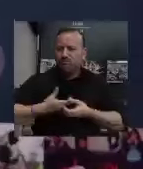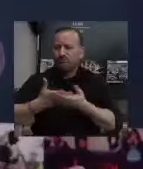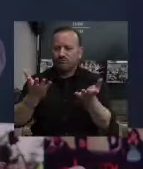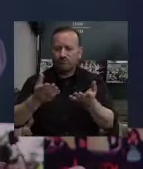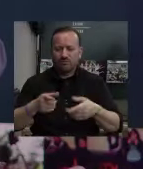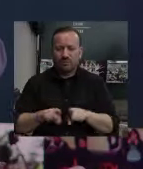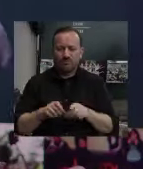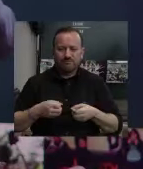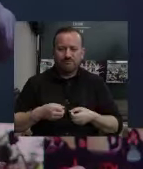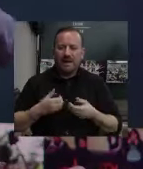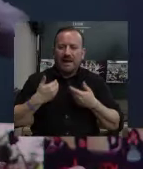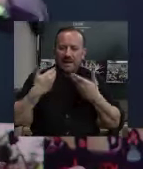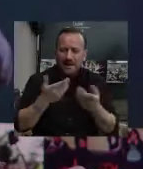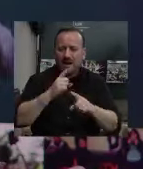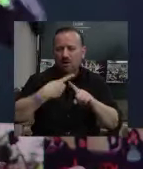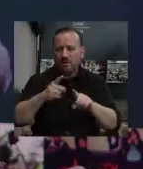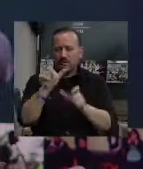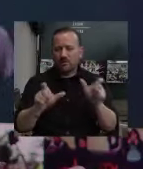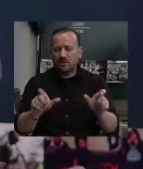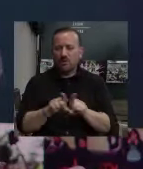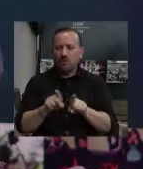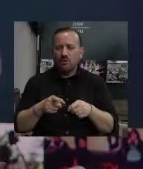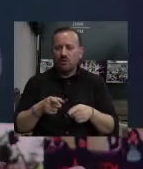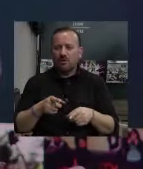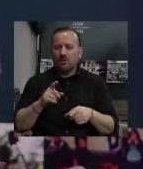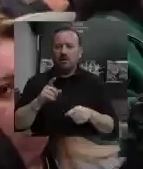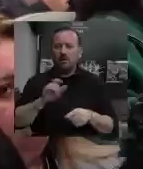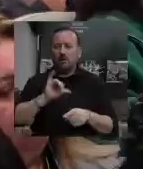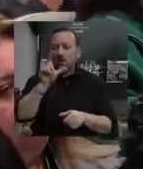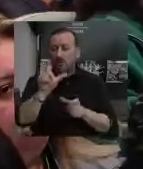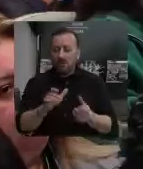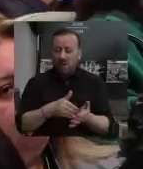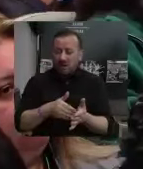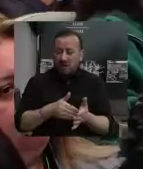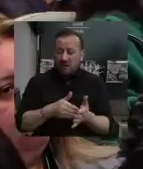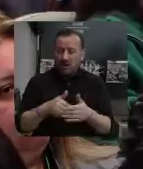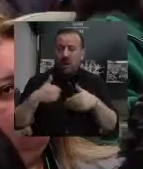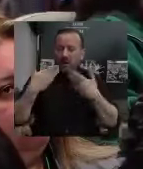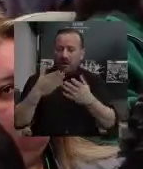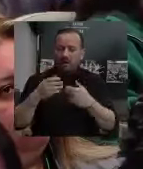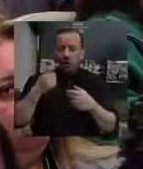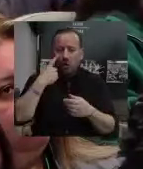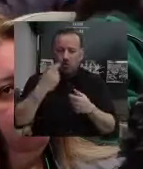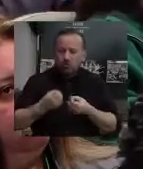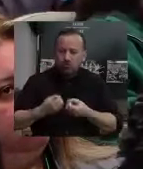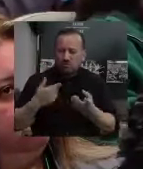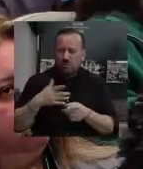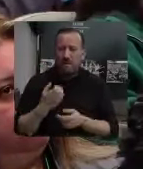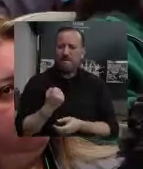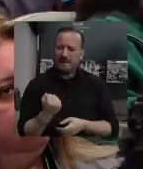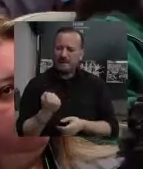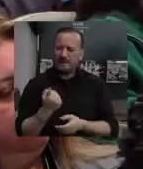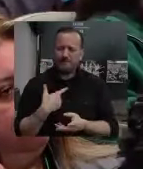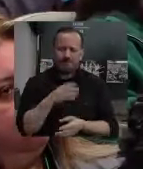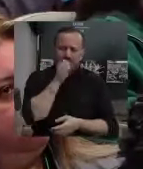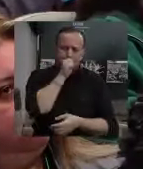entregar para innovar hay que estar ligero no hay que apretarse no hay que amarrarse no hay que